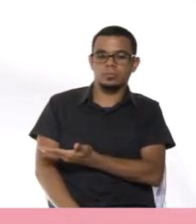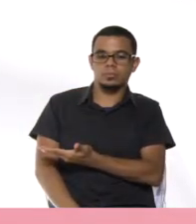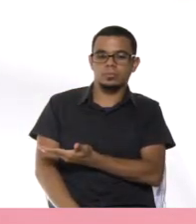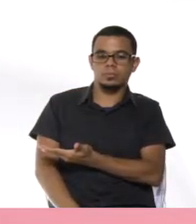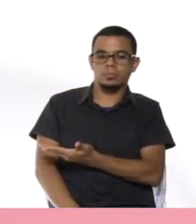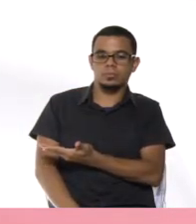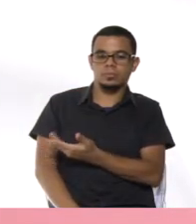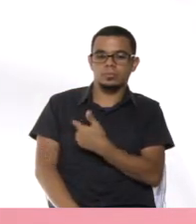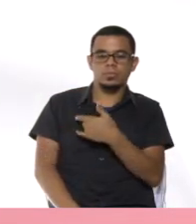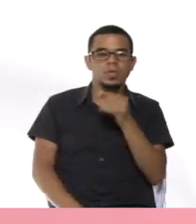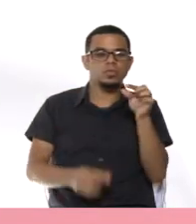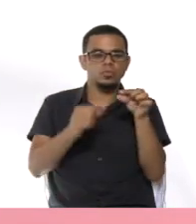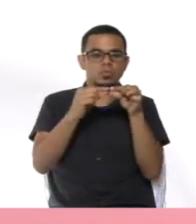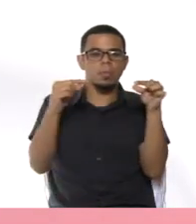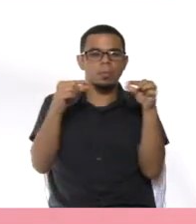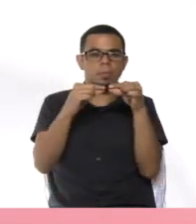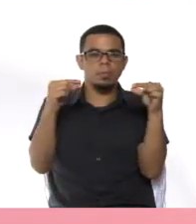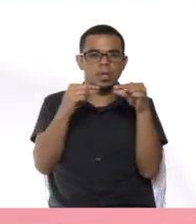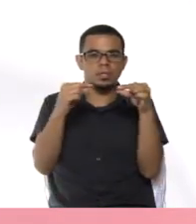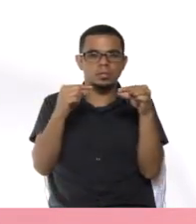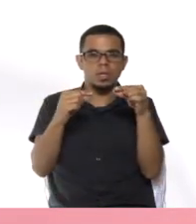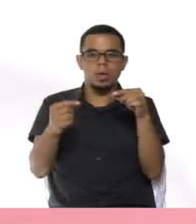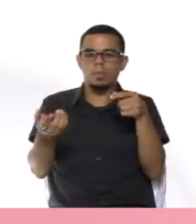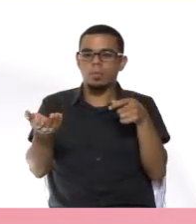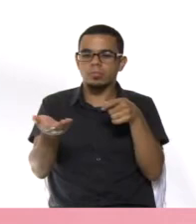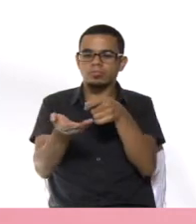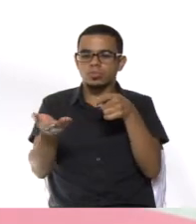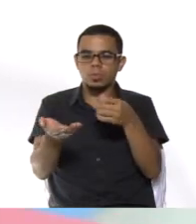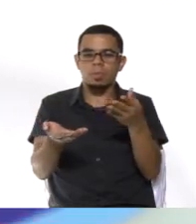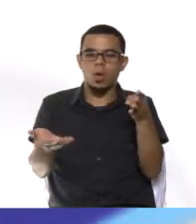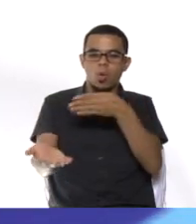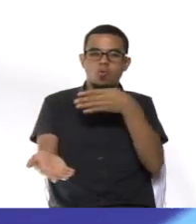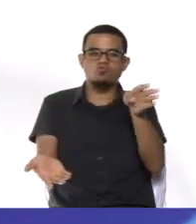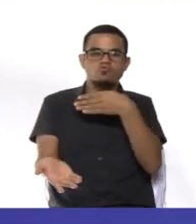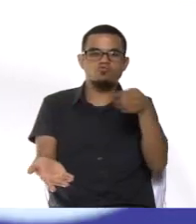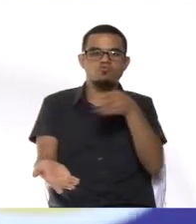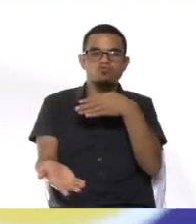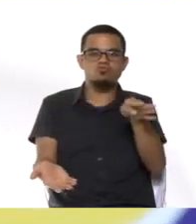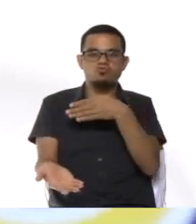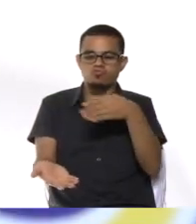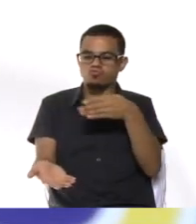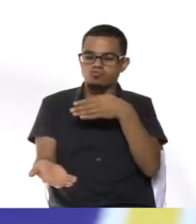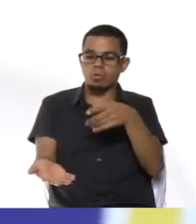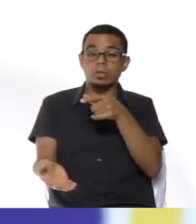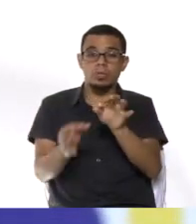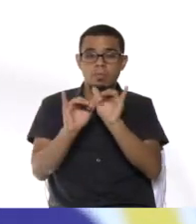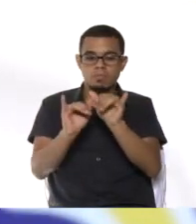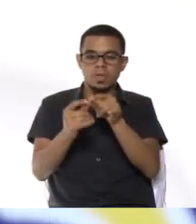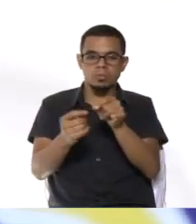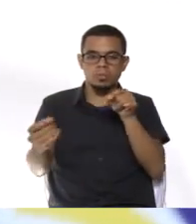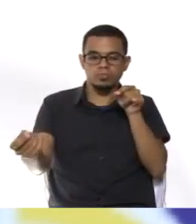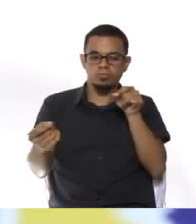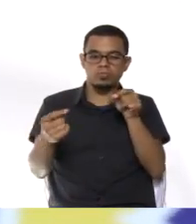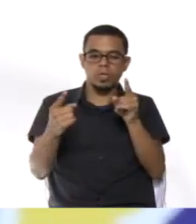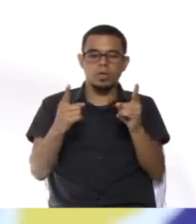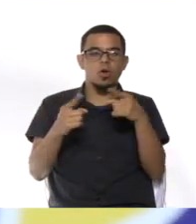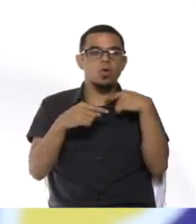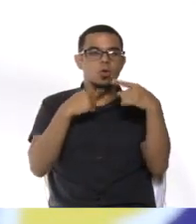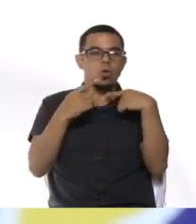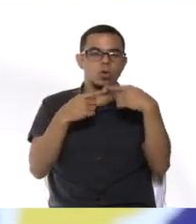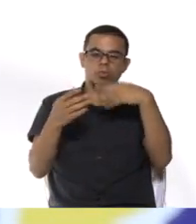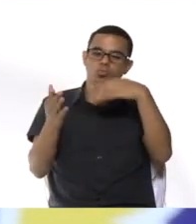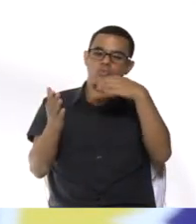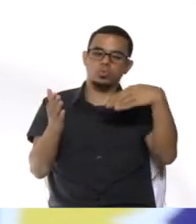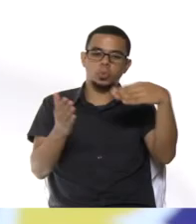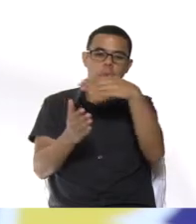con palitos de altura, esos palitos de madera que usamos para pinchos o que se compran en las floristerías, y los pintamos con un poco de pintura.